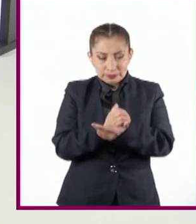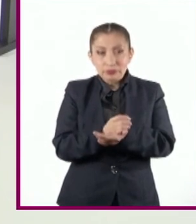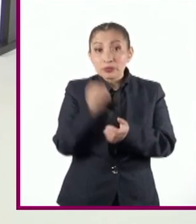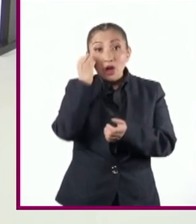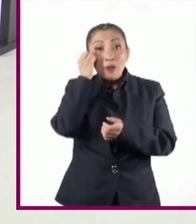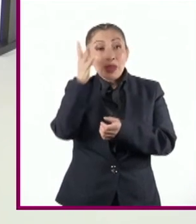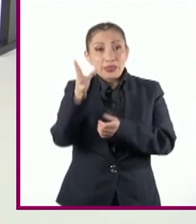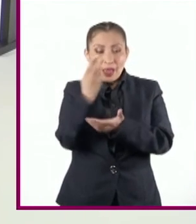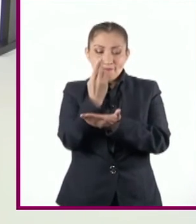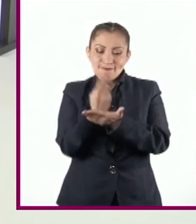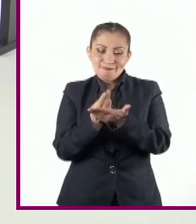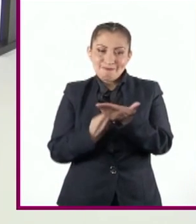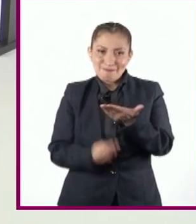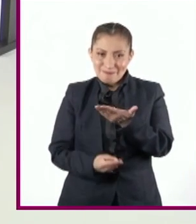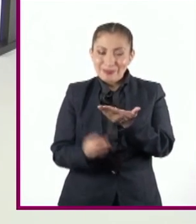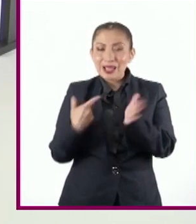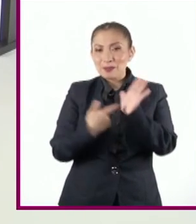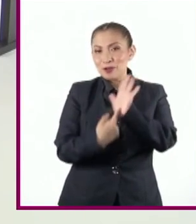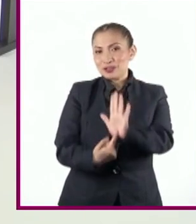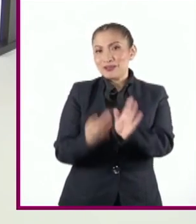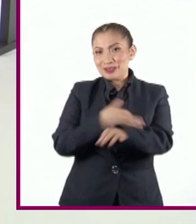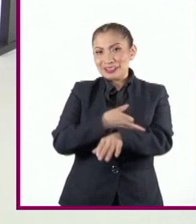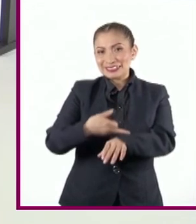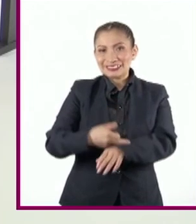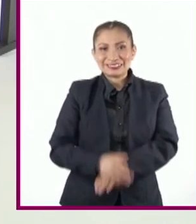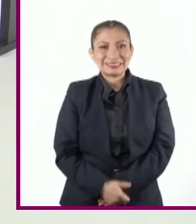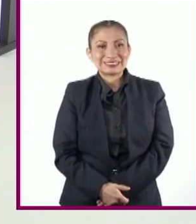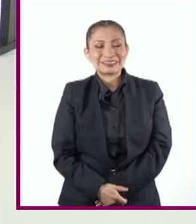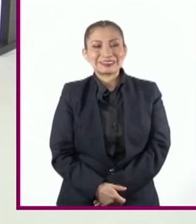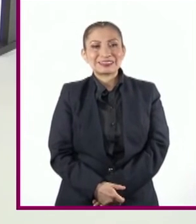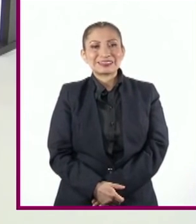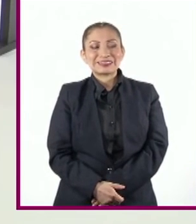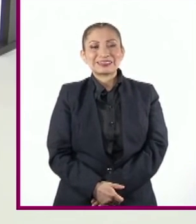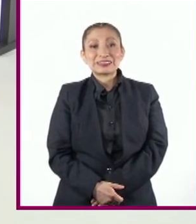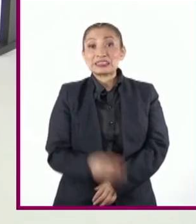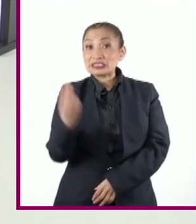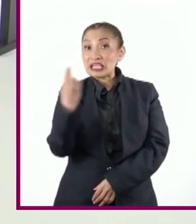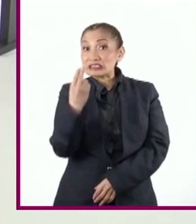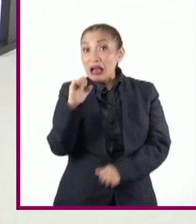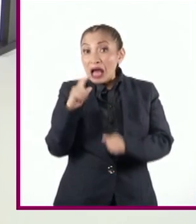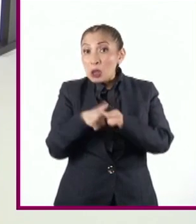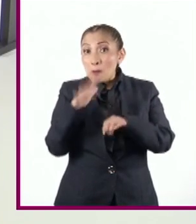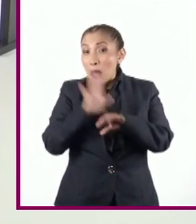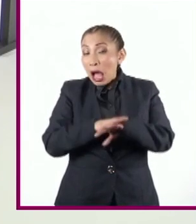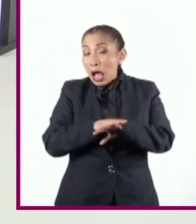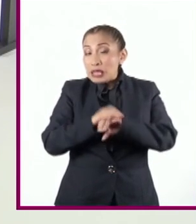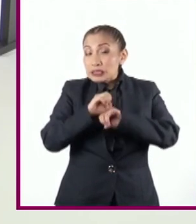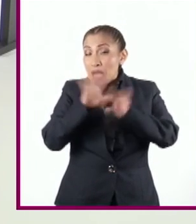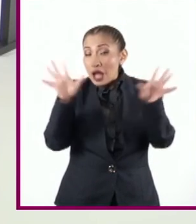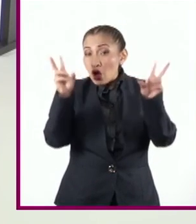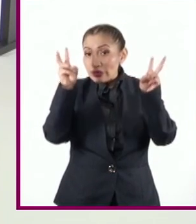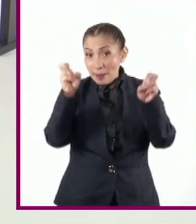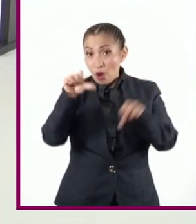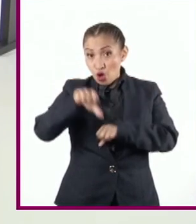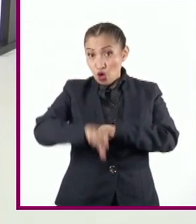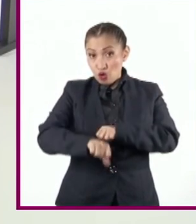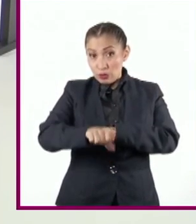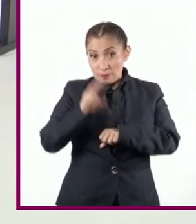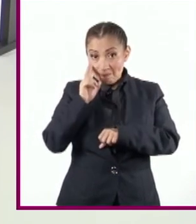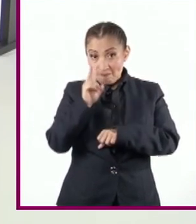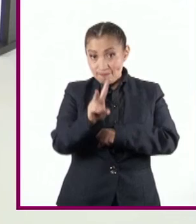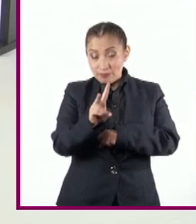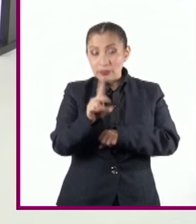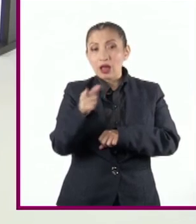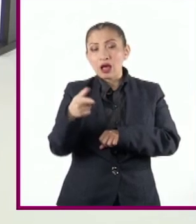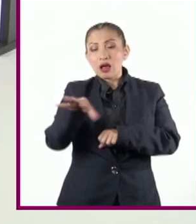No olviden ilustrar su relato y mostrarlo a sus familiares. Si necesitan mayor información del tema que abordamos el día de